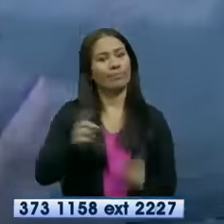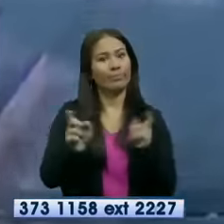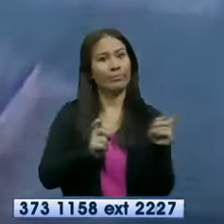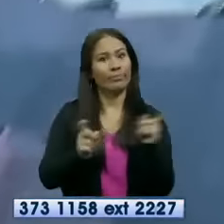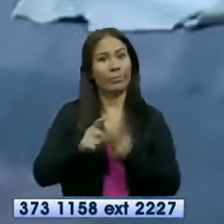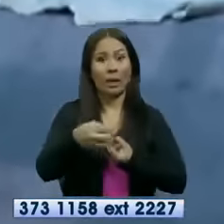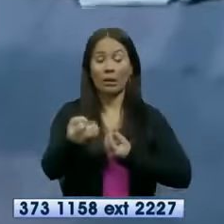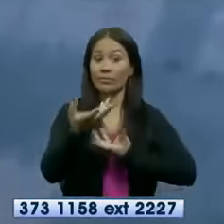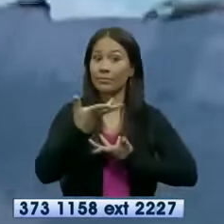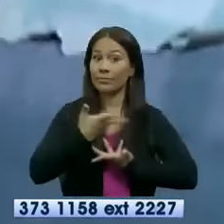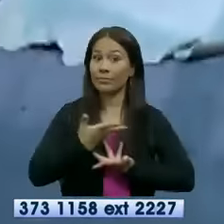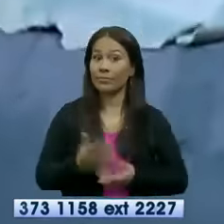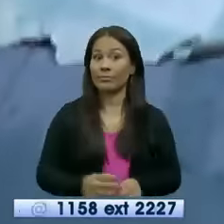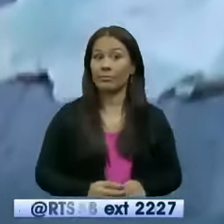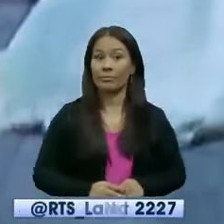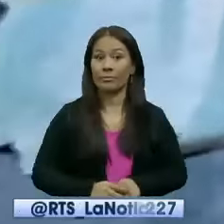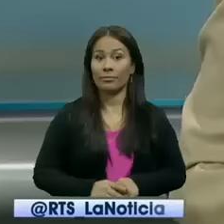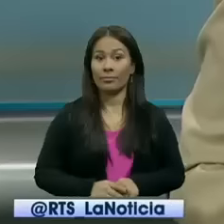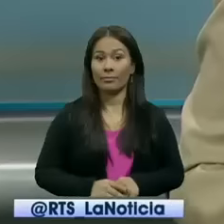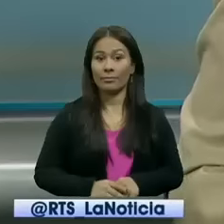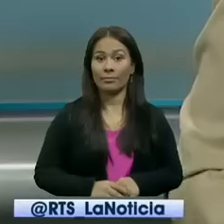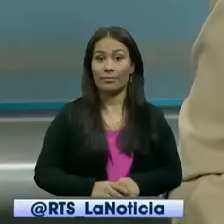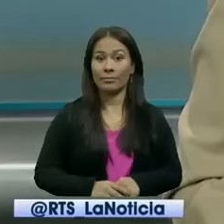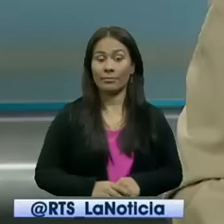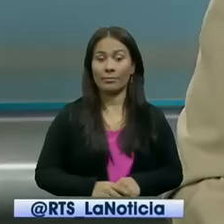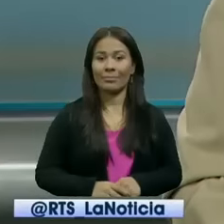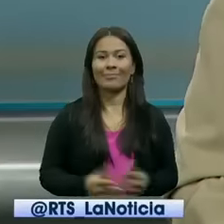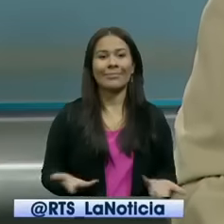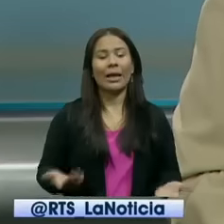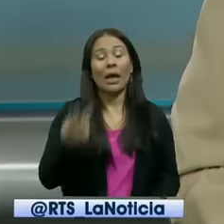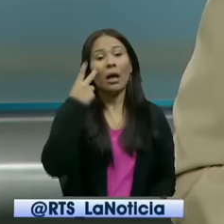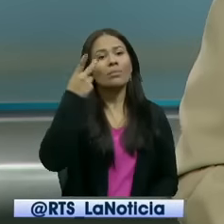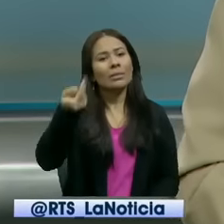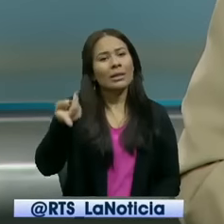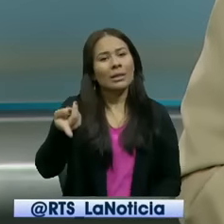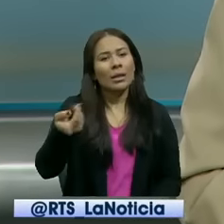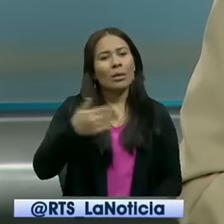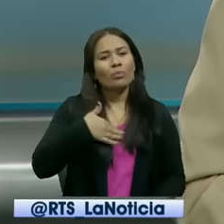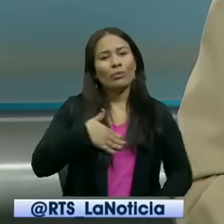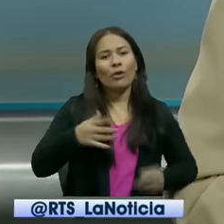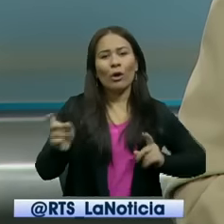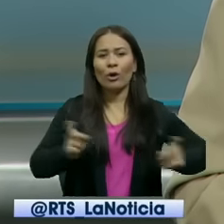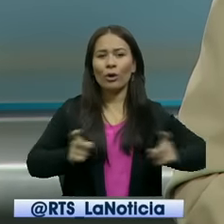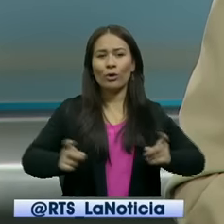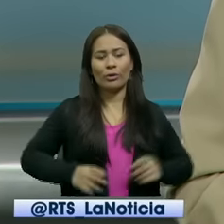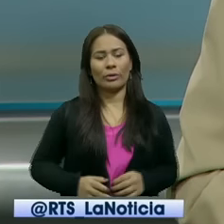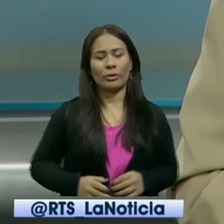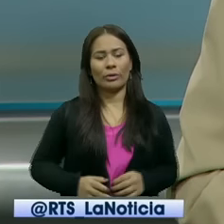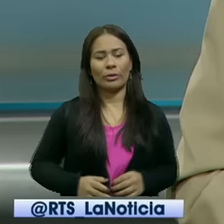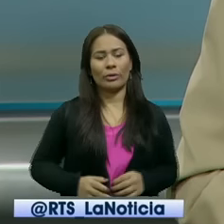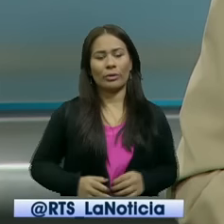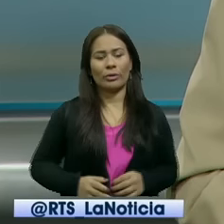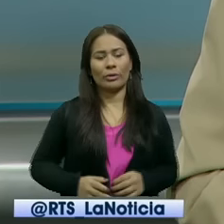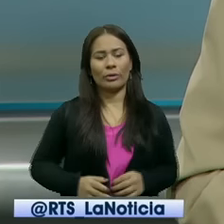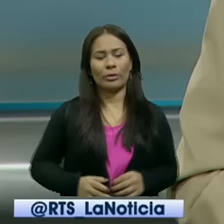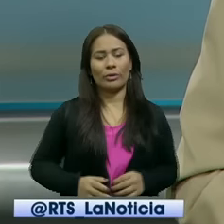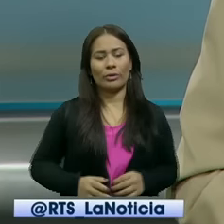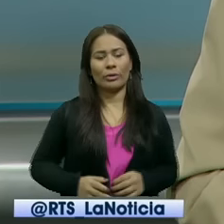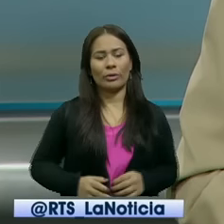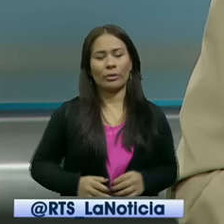Informó Jorge Salazar. Esas son las situaciones que tienen que controlarse. Por quien tenga que